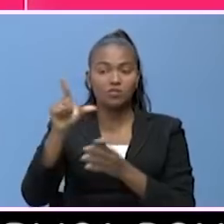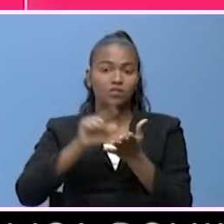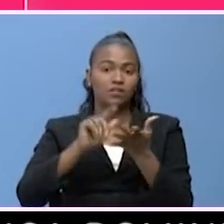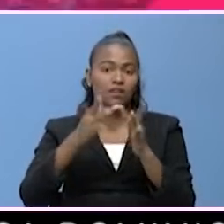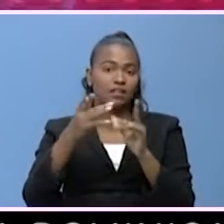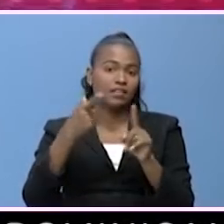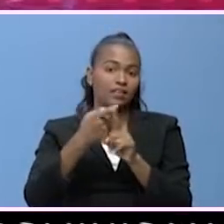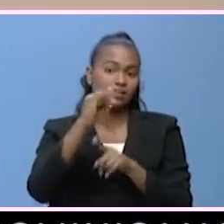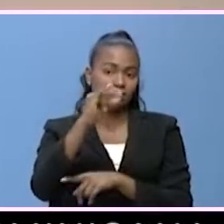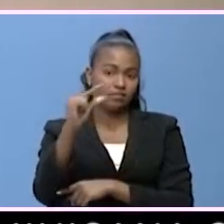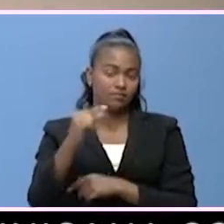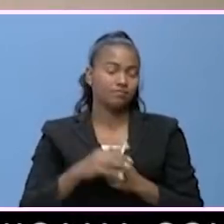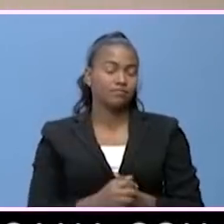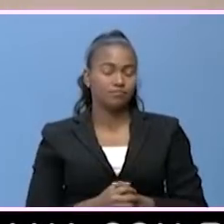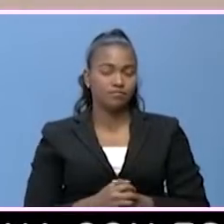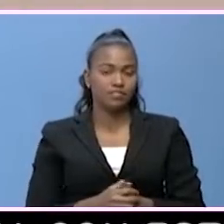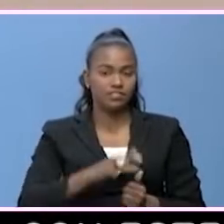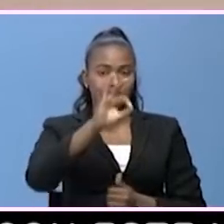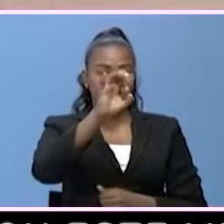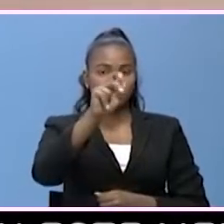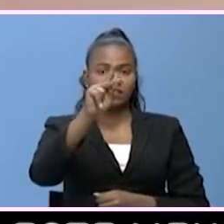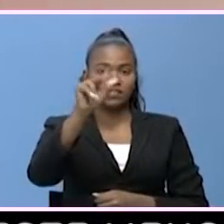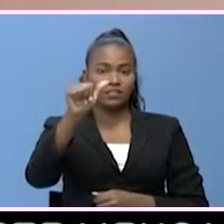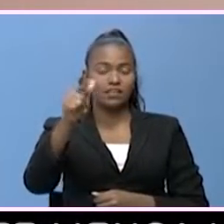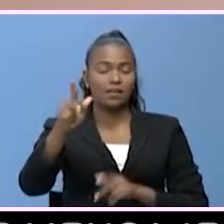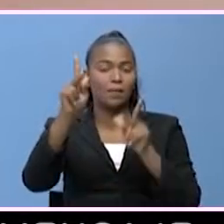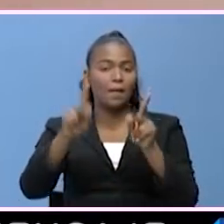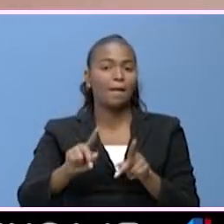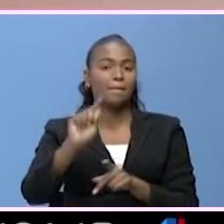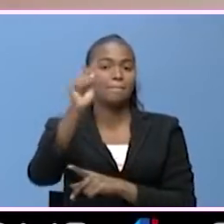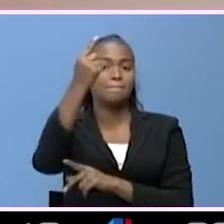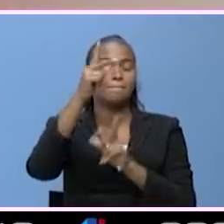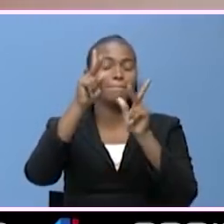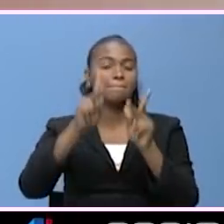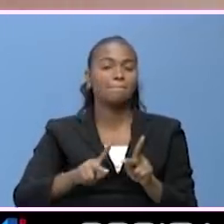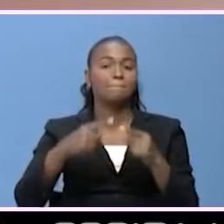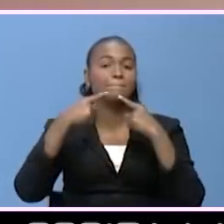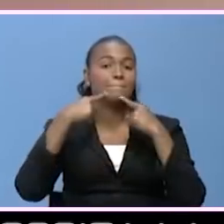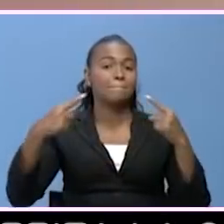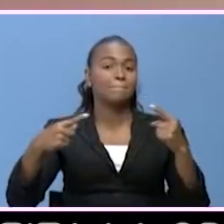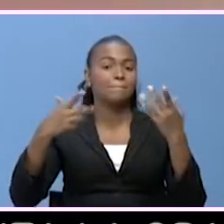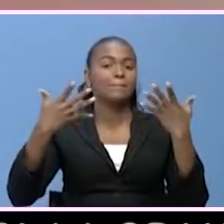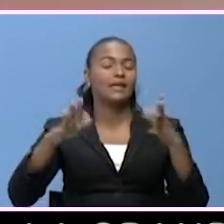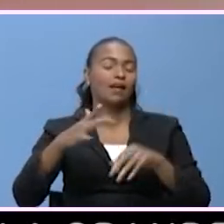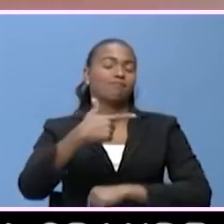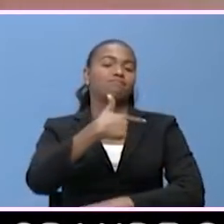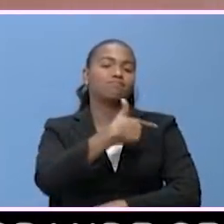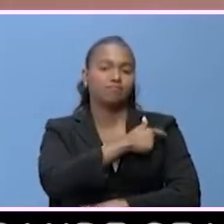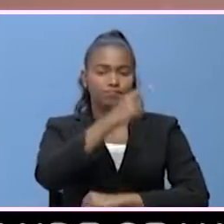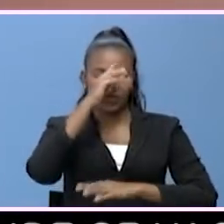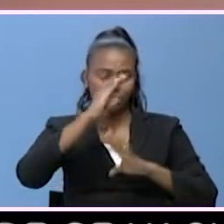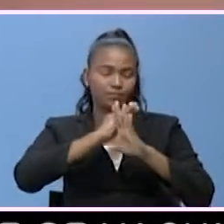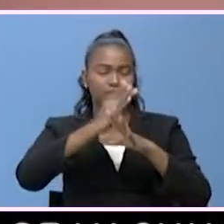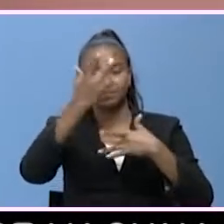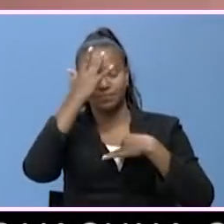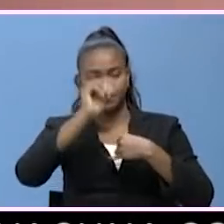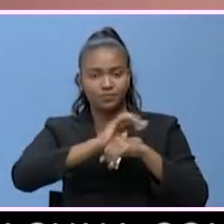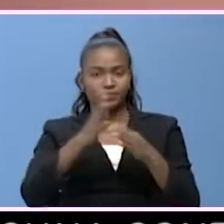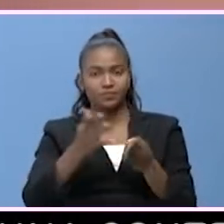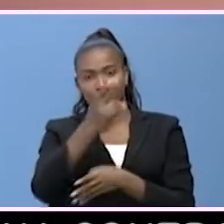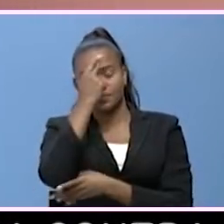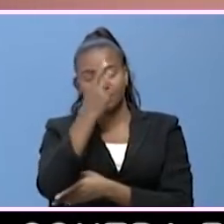Instagram. Fefita La Grande se convirtió en una de las primeras figuras públicas en recibir la vacuna del COVID-19 en el